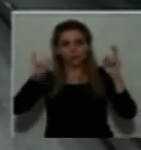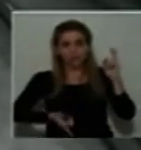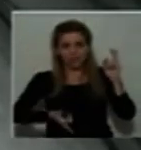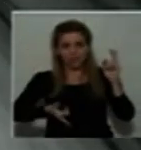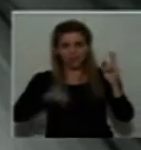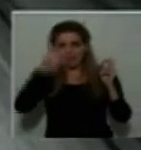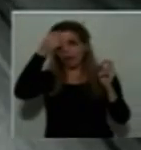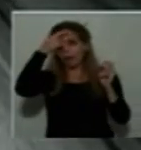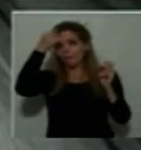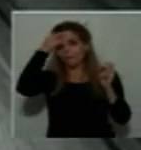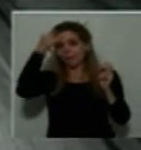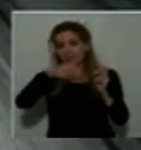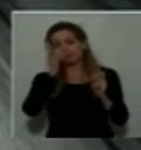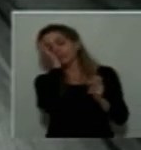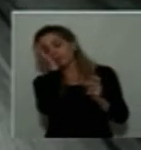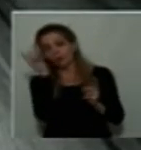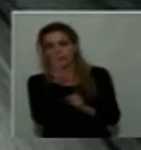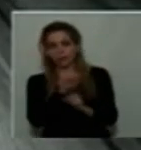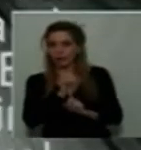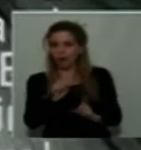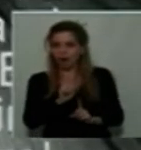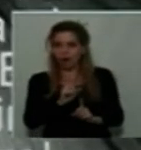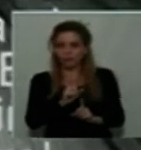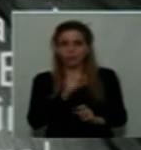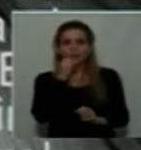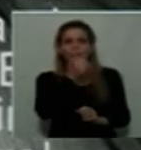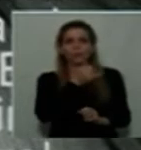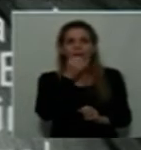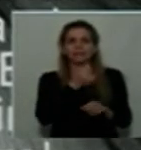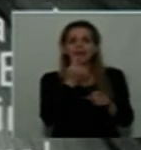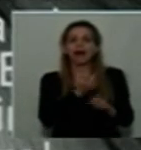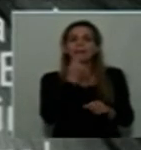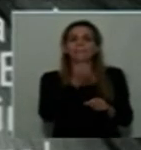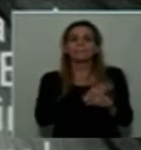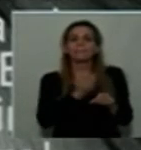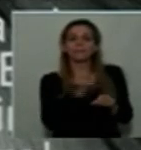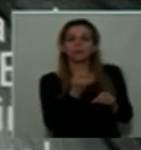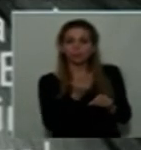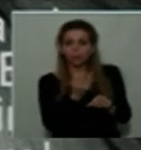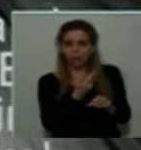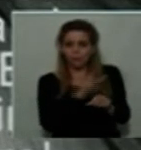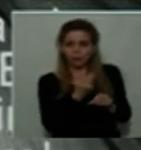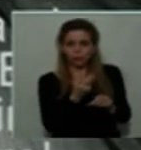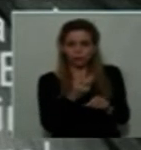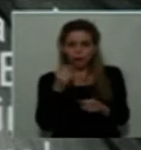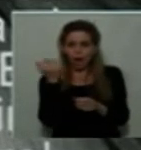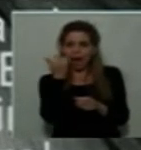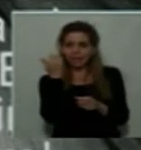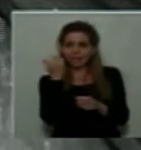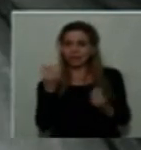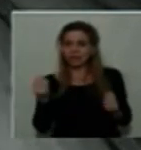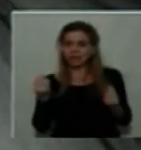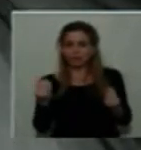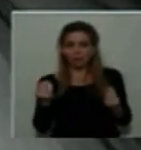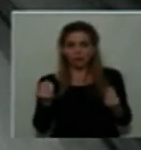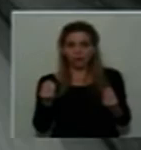Daniel López, el motorman. Si querés, te cuento el minuto a minuto, el segundo a segundo de cómo se fue dando. Minuto nuestro, sí. Los últimos, porque era un